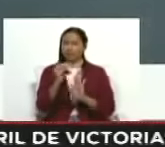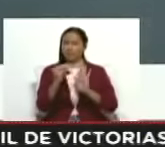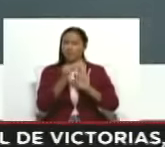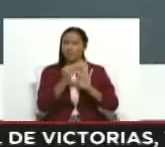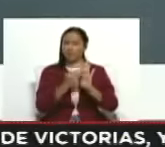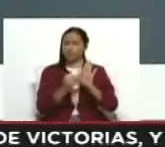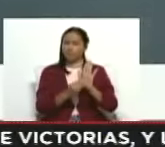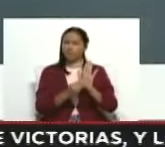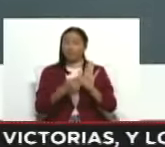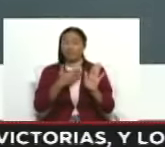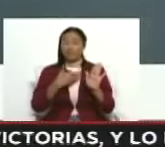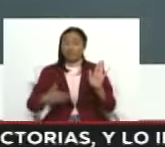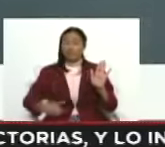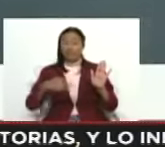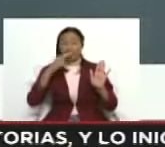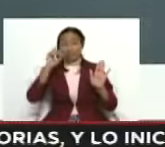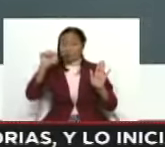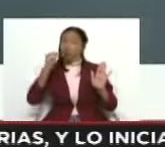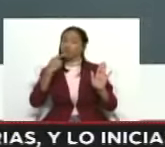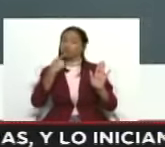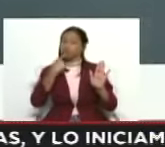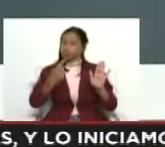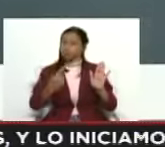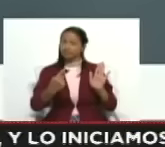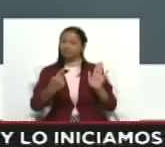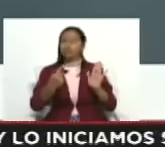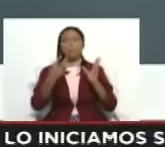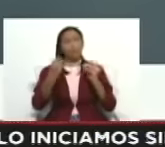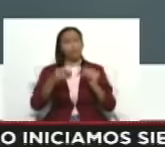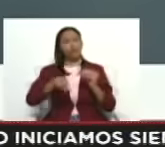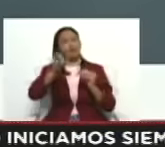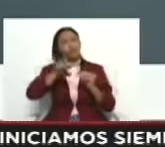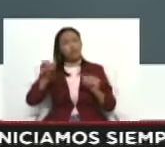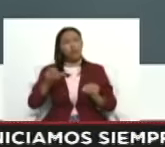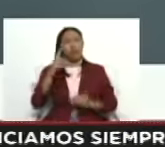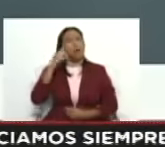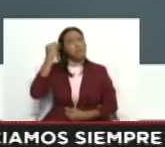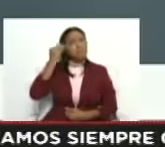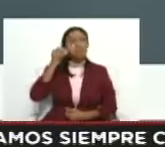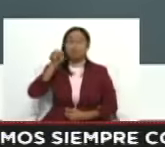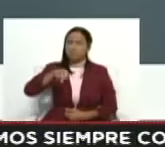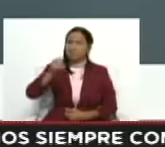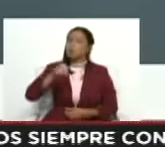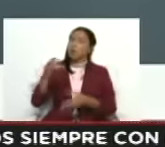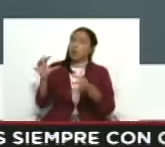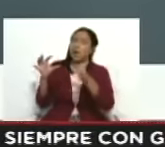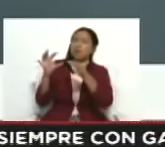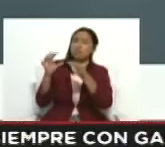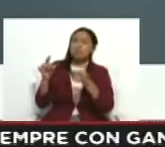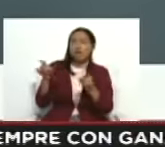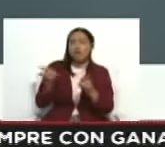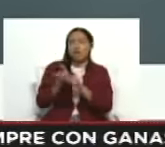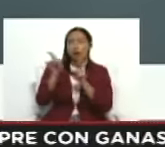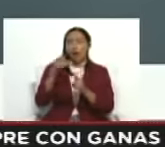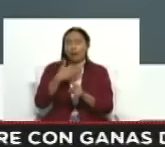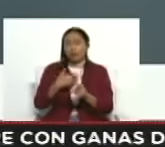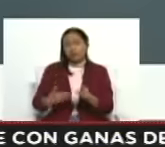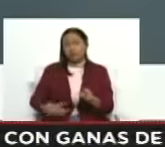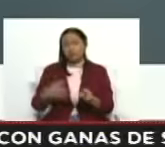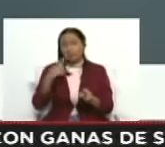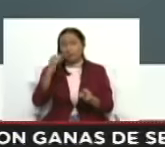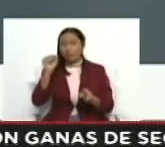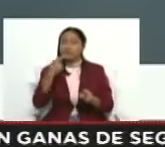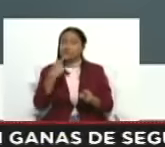el presidente Nicolás Maduro, y así mucha gente lo percibe también, como uno de los ministerios públicos de